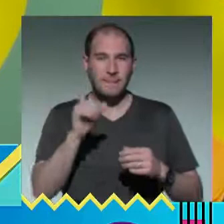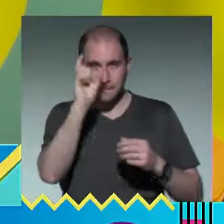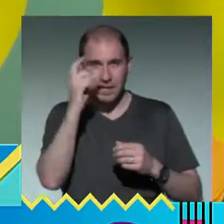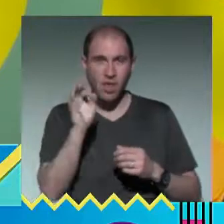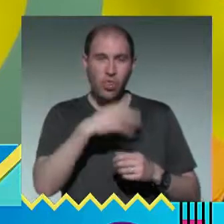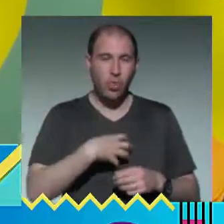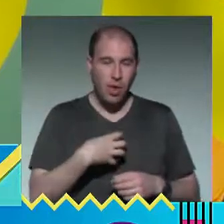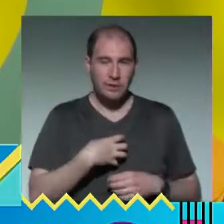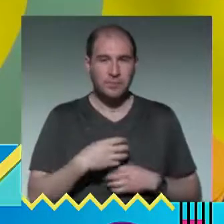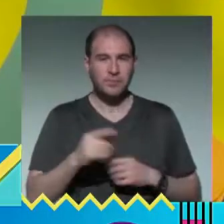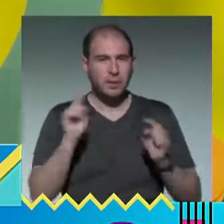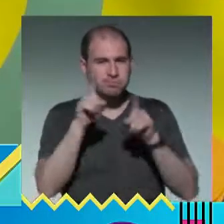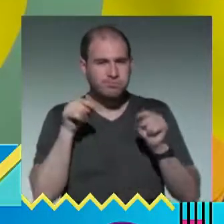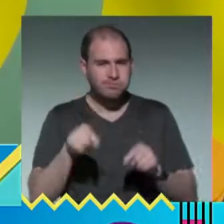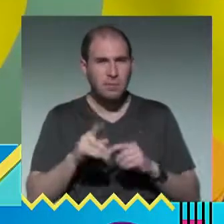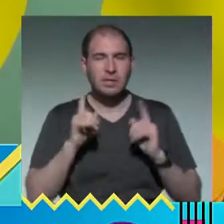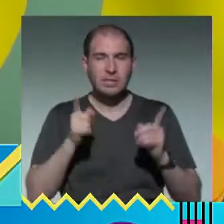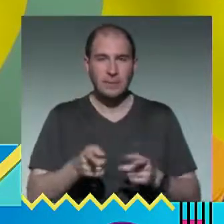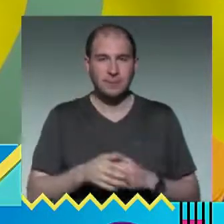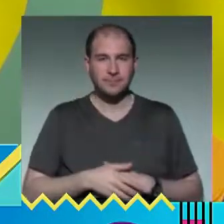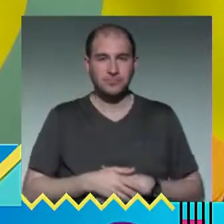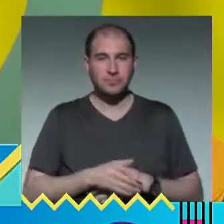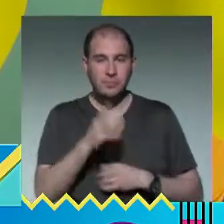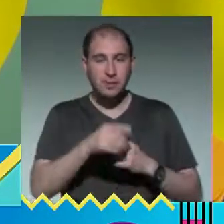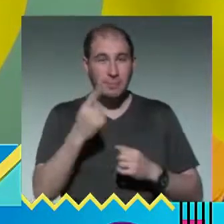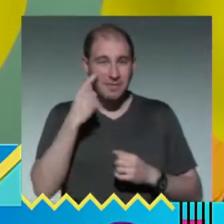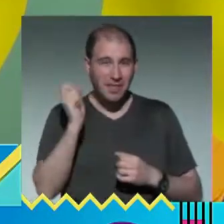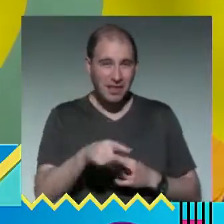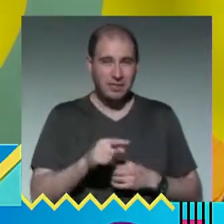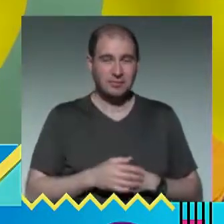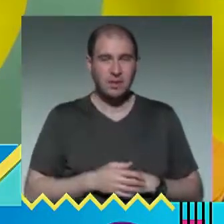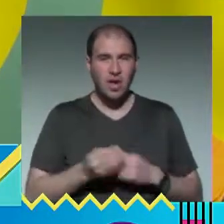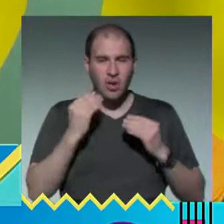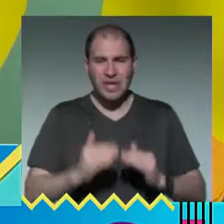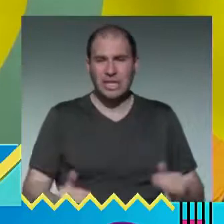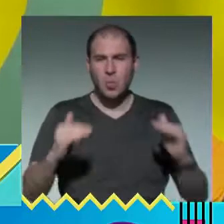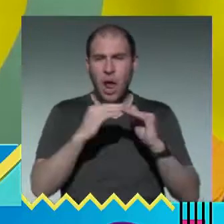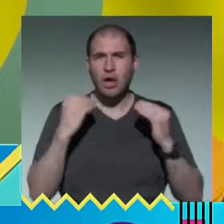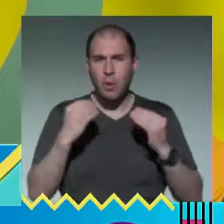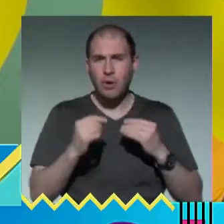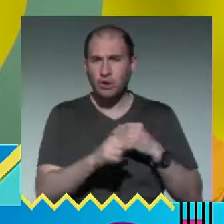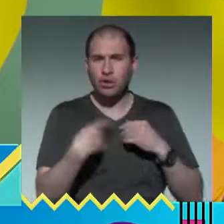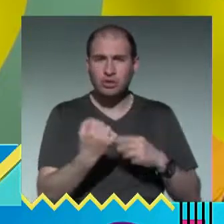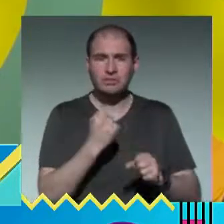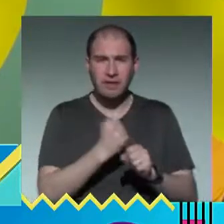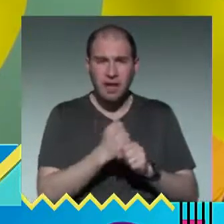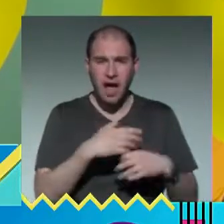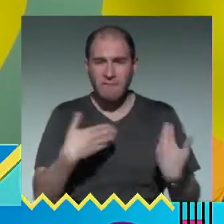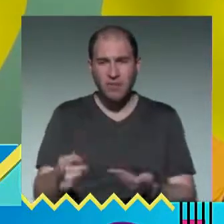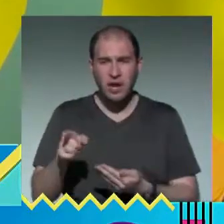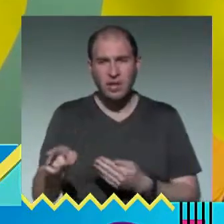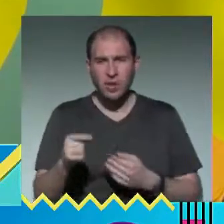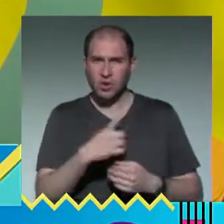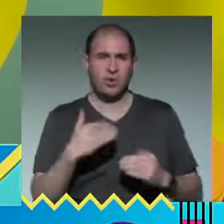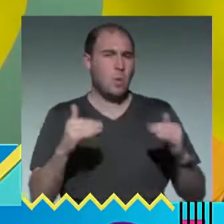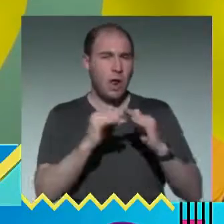los dueños, y un signo de interrogación por parte también de los pobladores nativos. ¿Cómo iguales? Si nosotros estamos trabajando para ellos, no vamos a